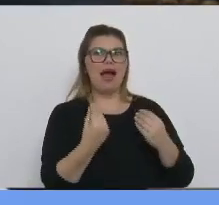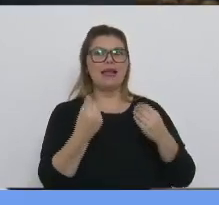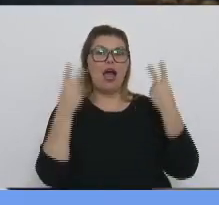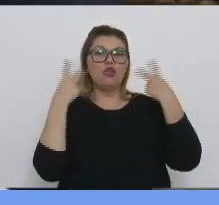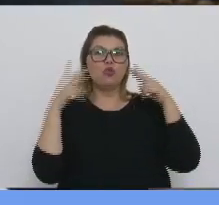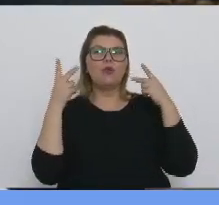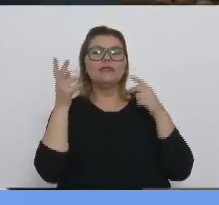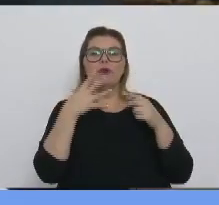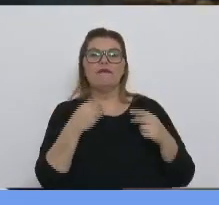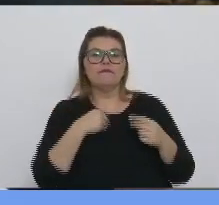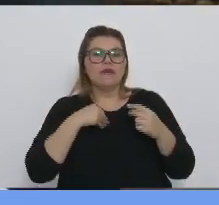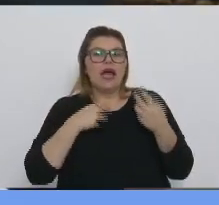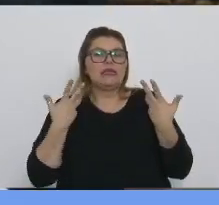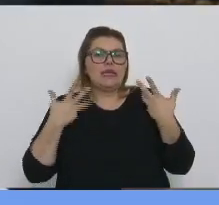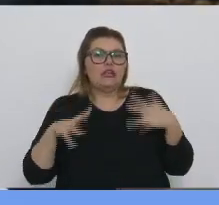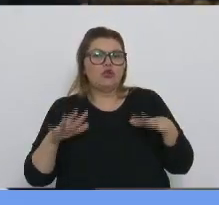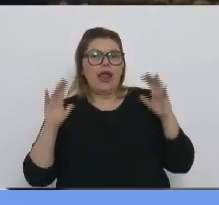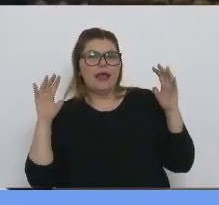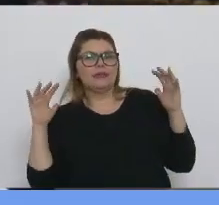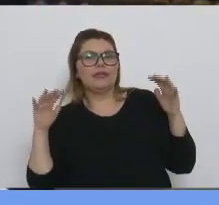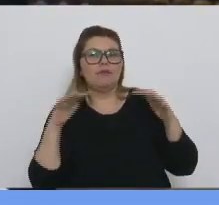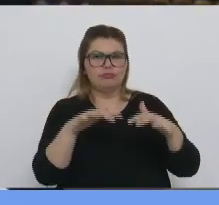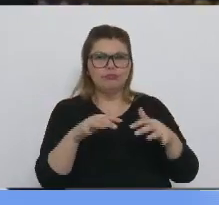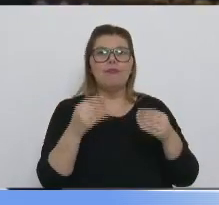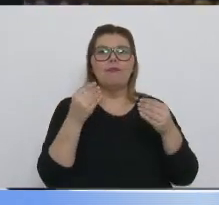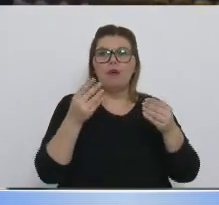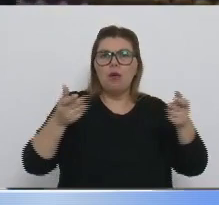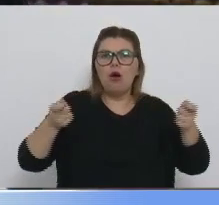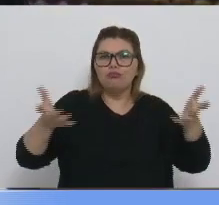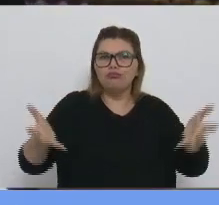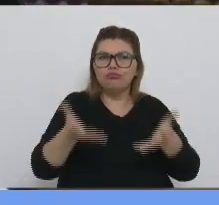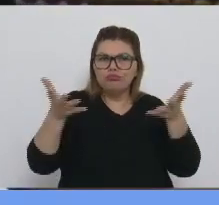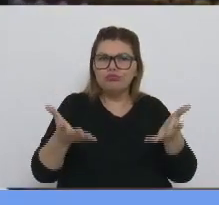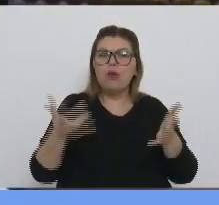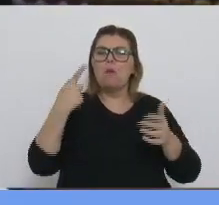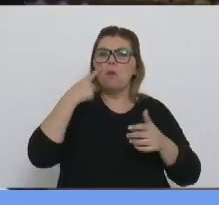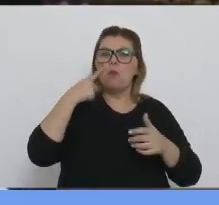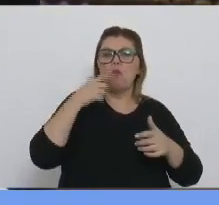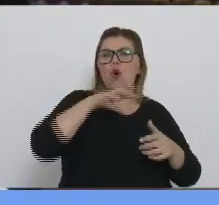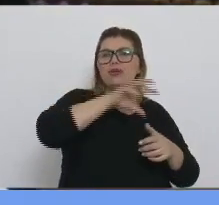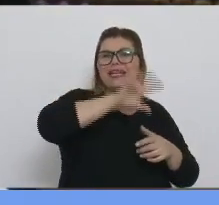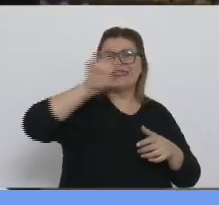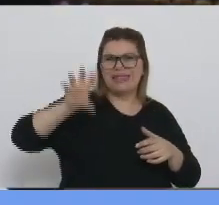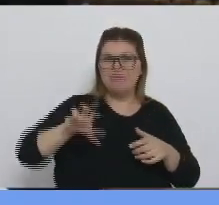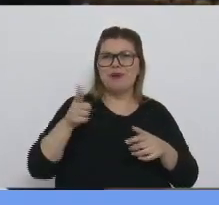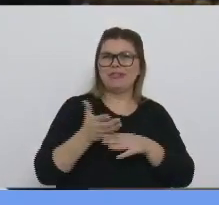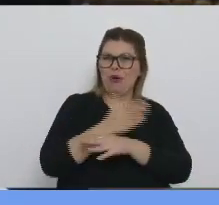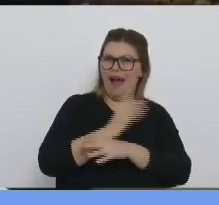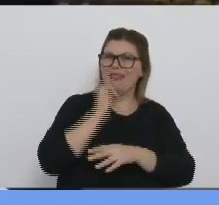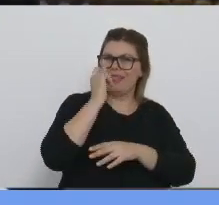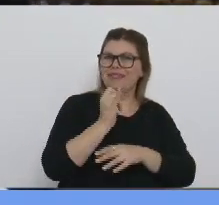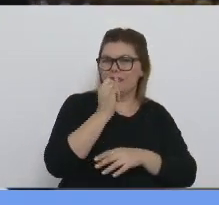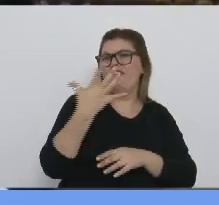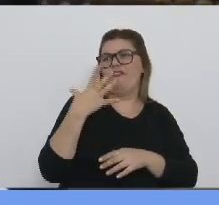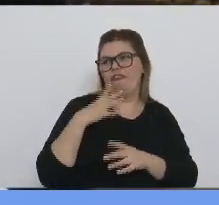naturaleza volvamos a impulsar esta zona y todos los municipios que algunos de los cuales mencionaba y otros tantos me